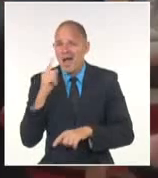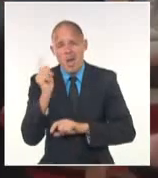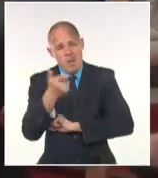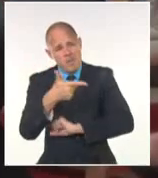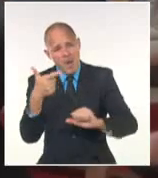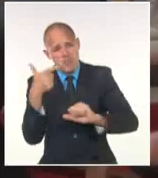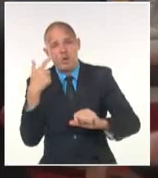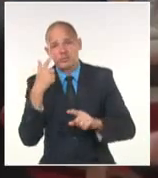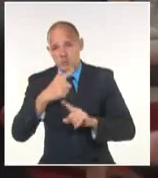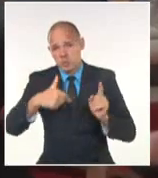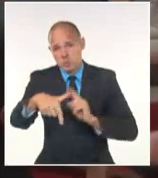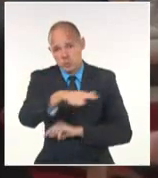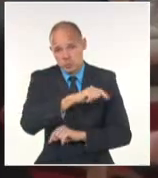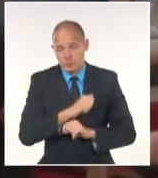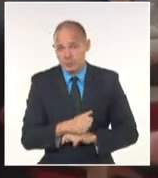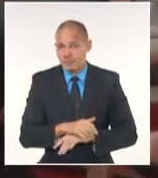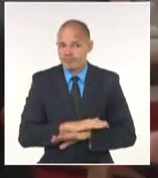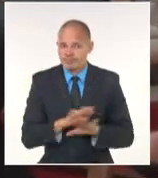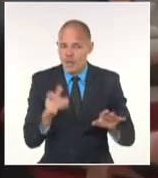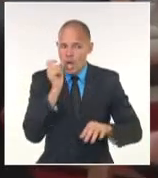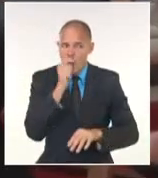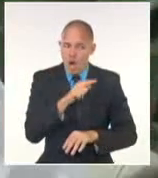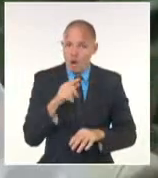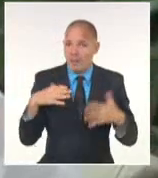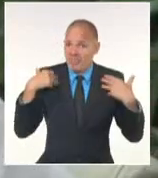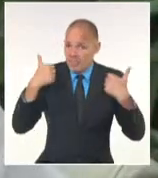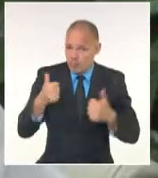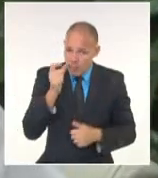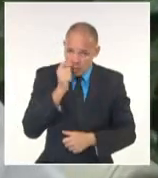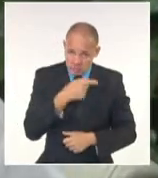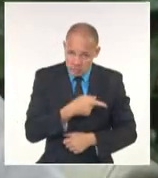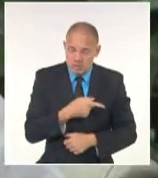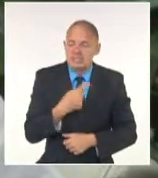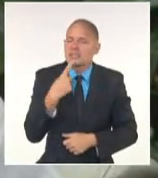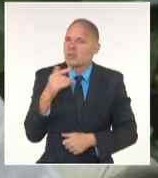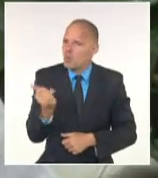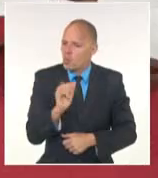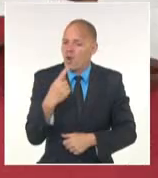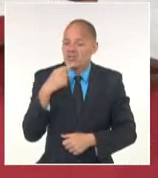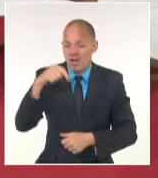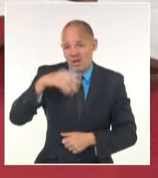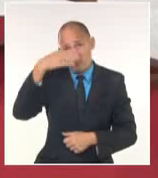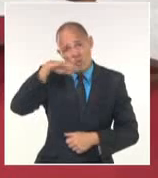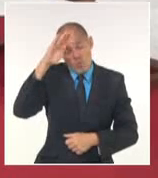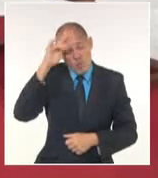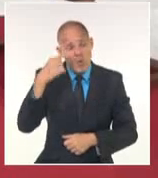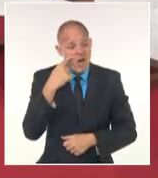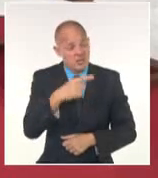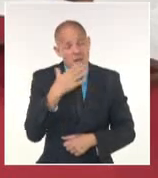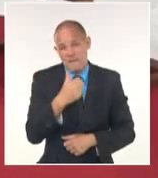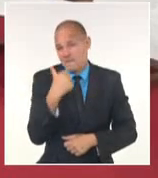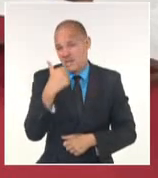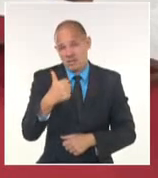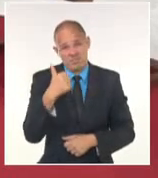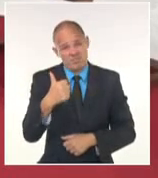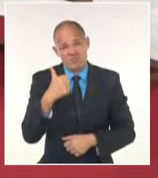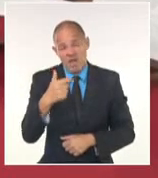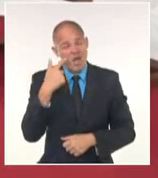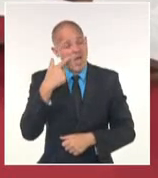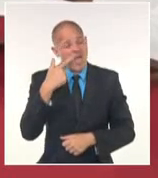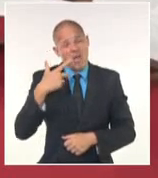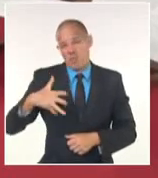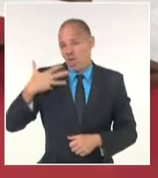El diplomático reafirmó que Cuba es ejemplo para el mundo en la condena de la